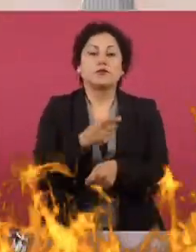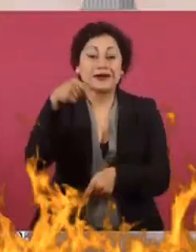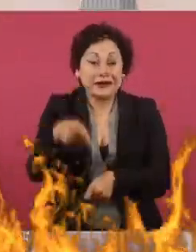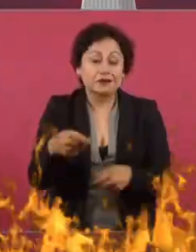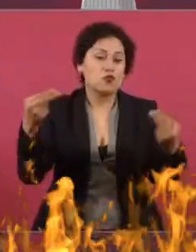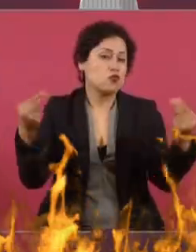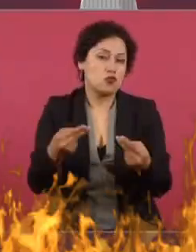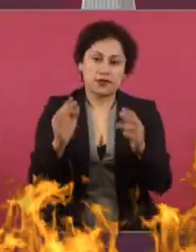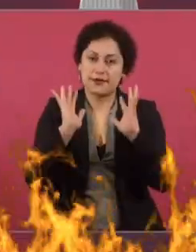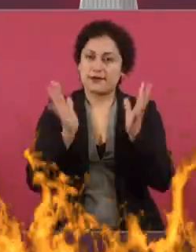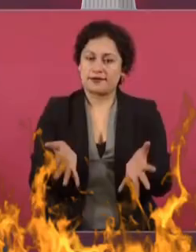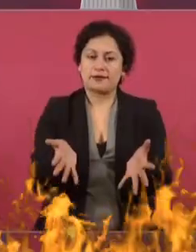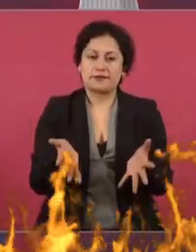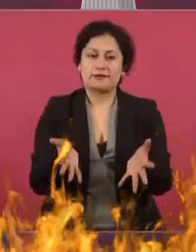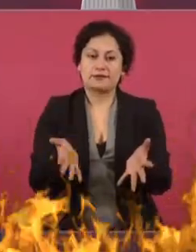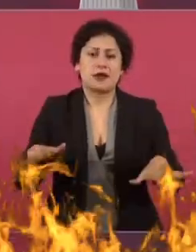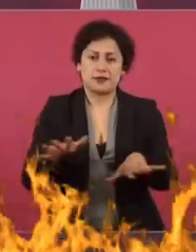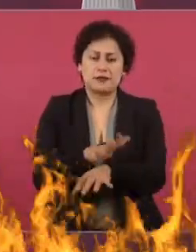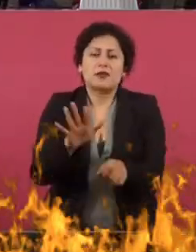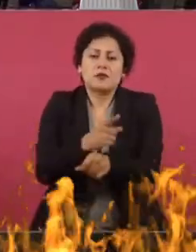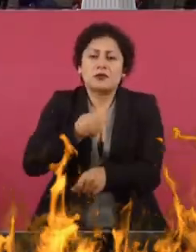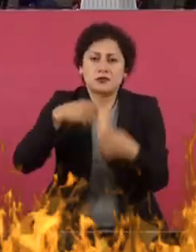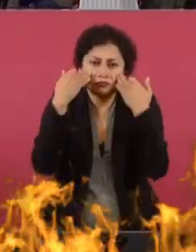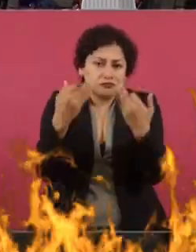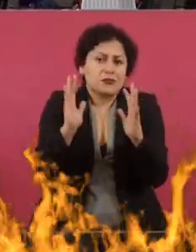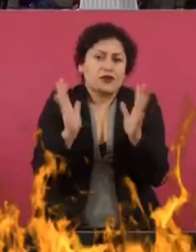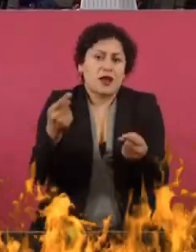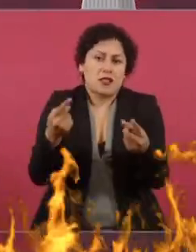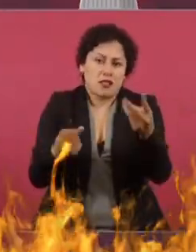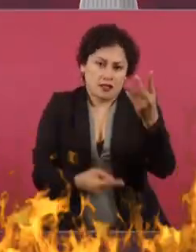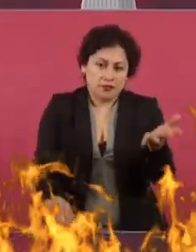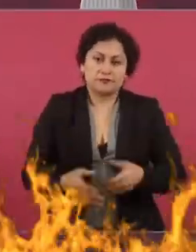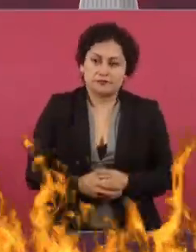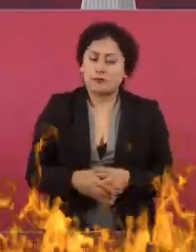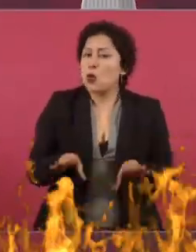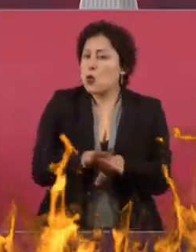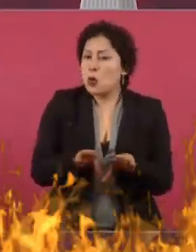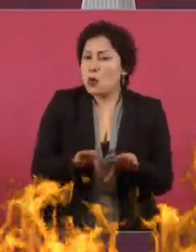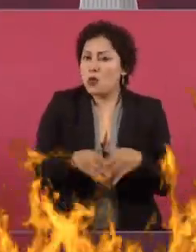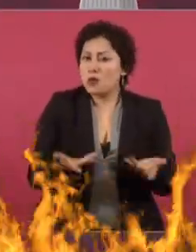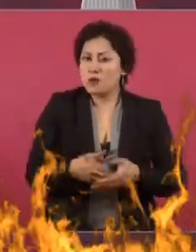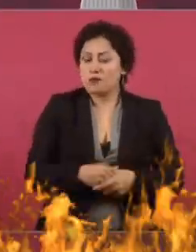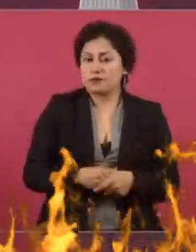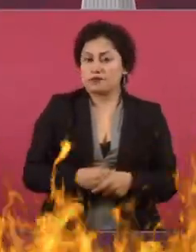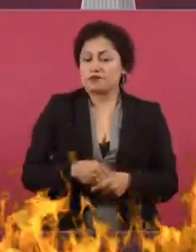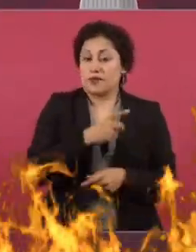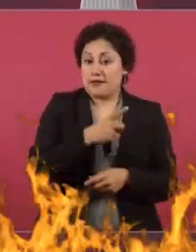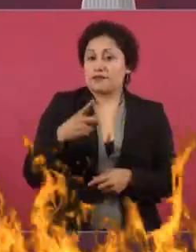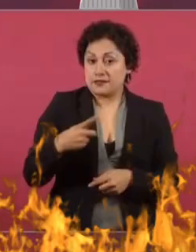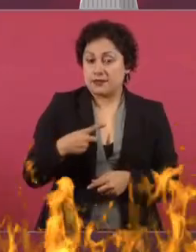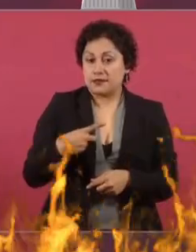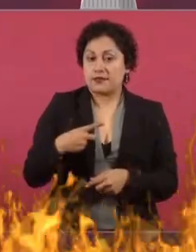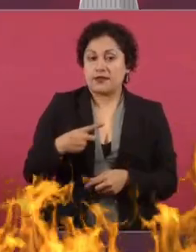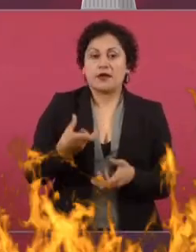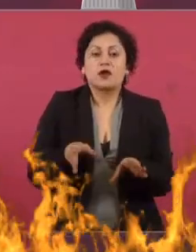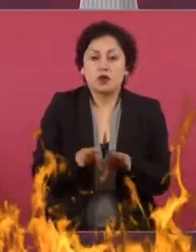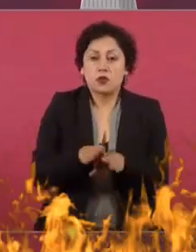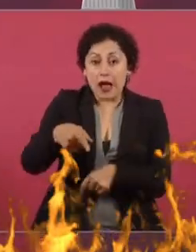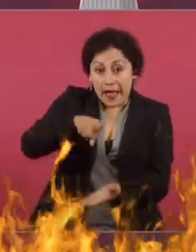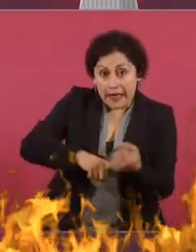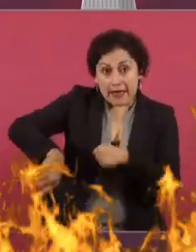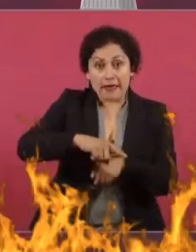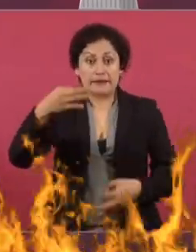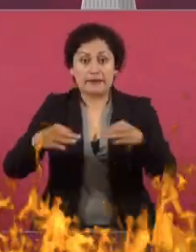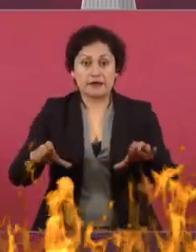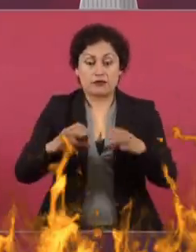urgente, su renovación. Y la mejor forma es de que se elija a los jueces, a los magistrados,